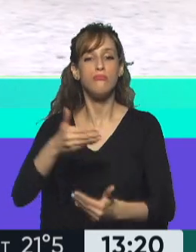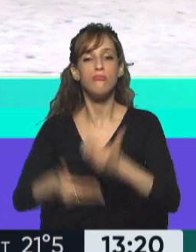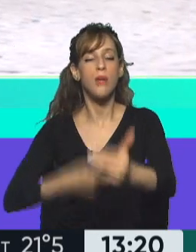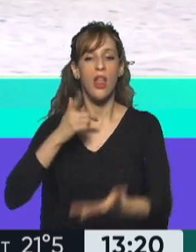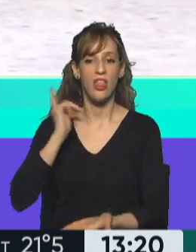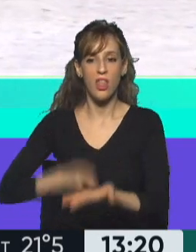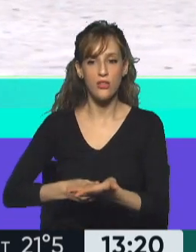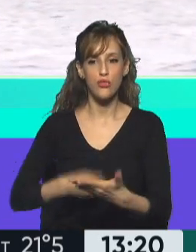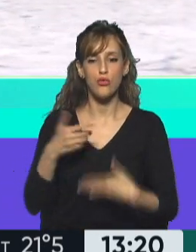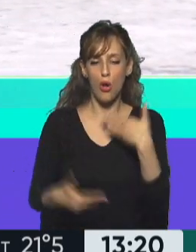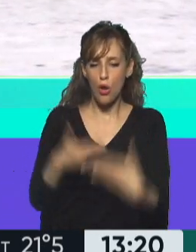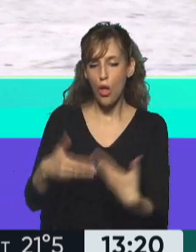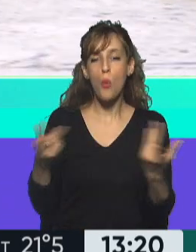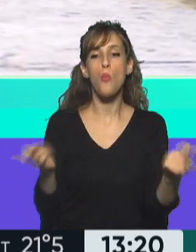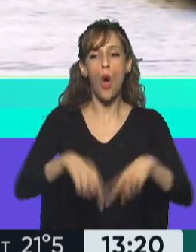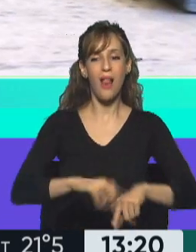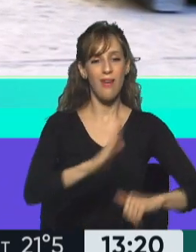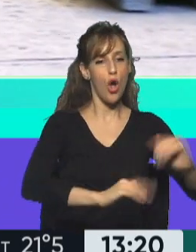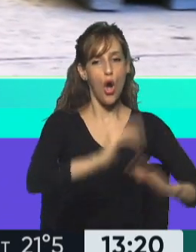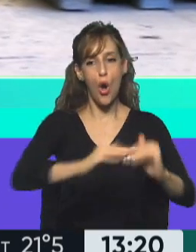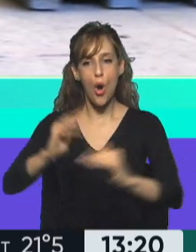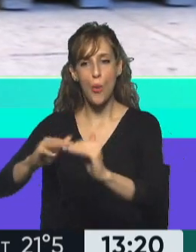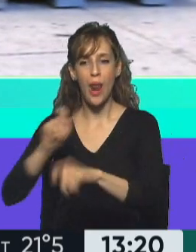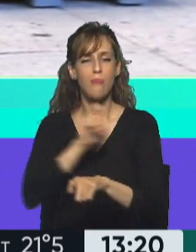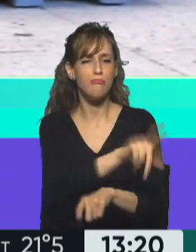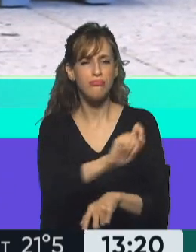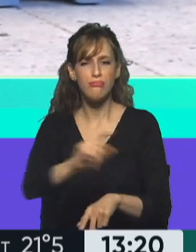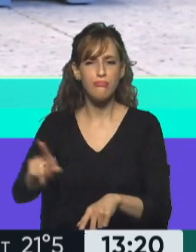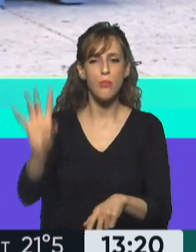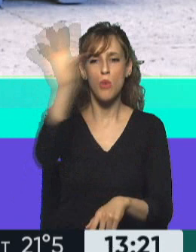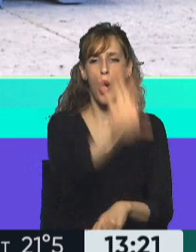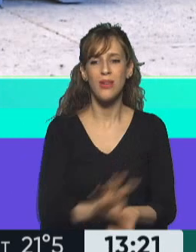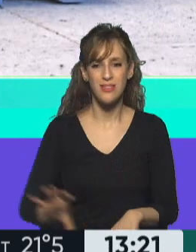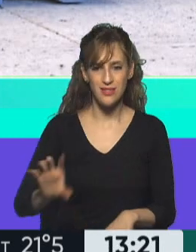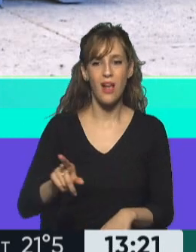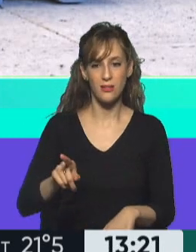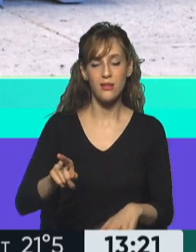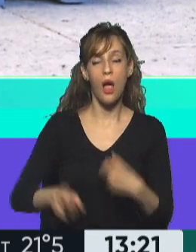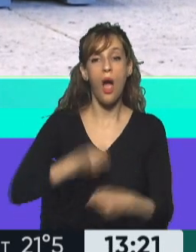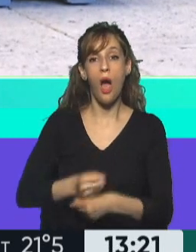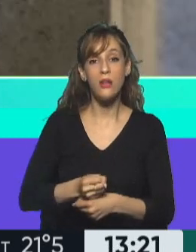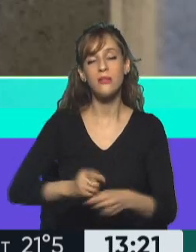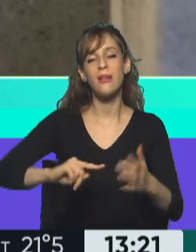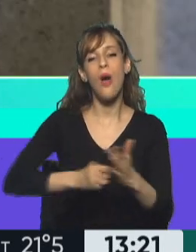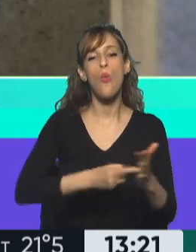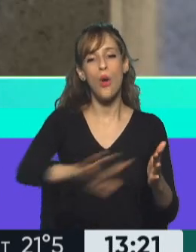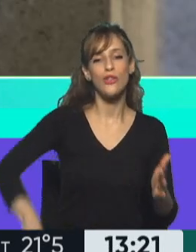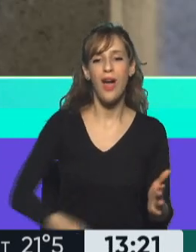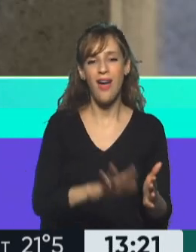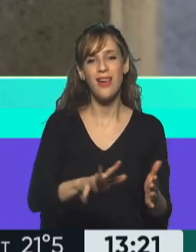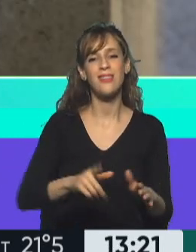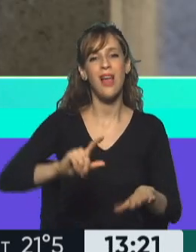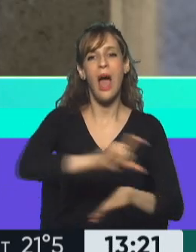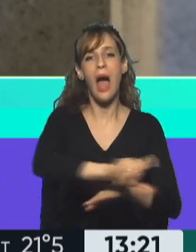necesarias, volver a las obras en diferentes provincias del país, y bueno, llegando a culminar con la ciudad de Buenos Aires y lo que era el